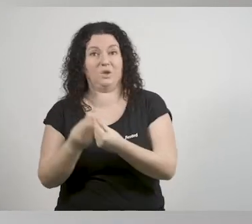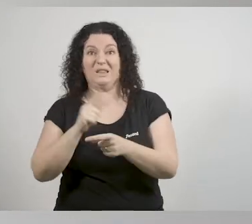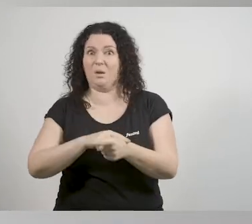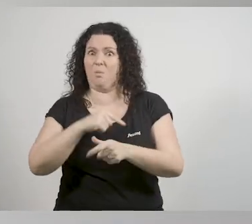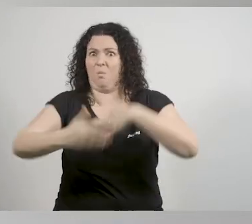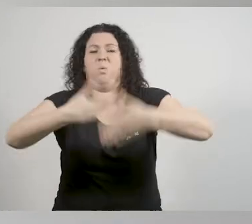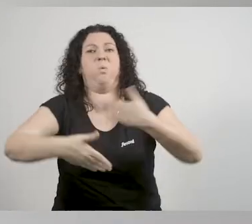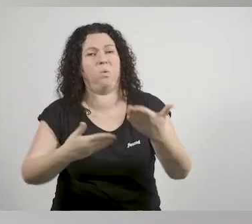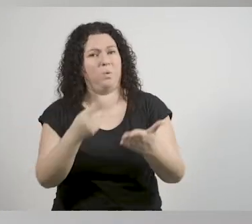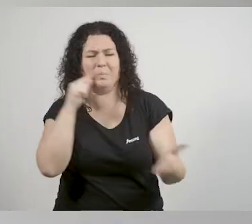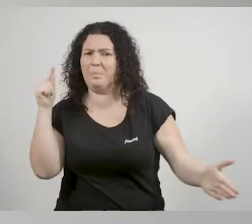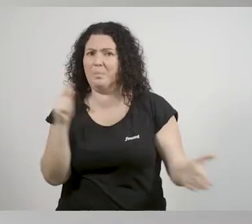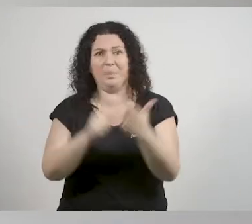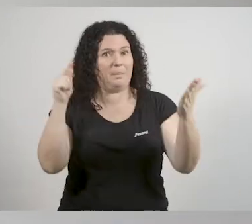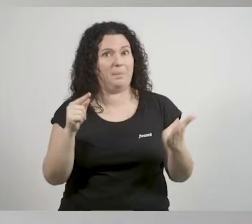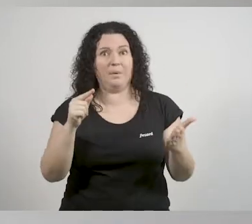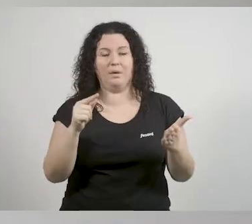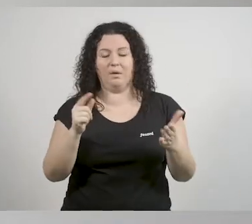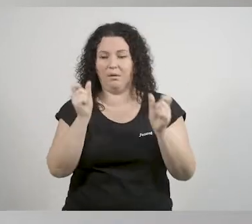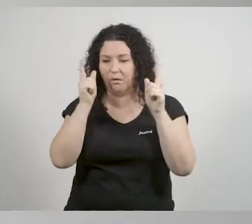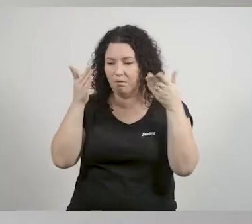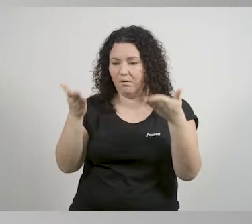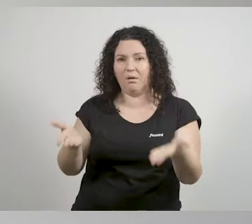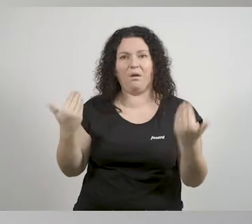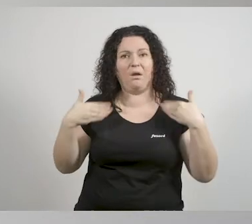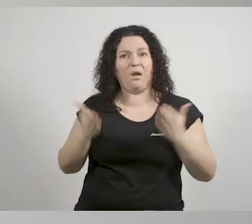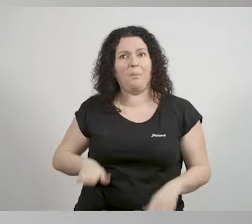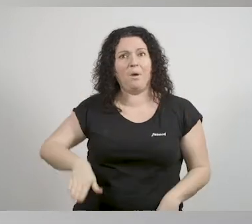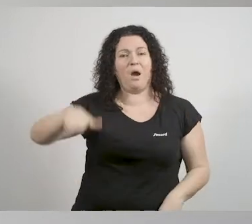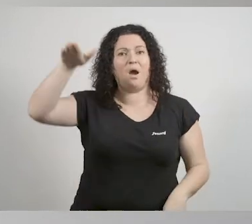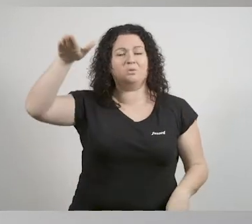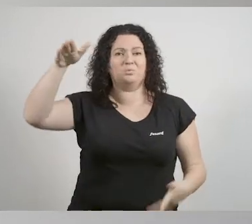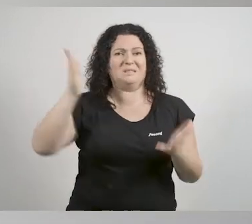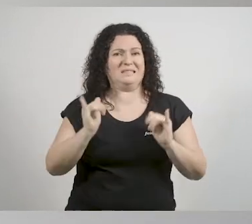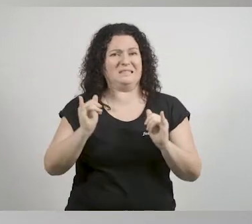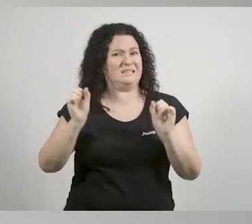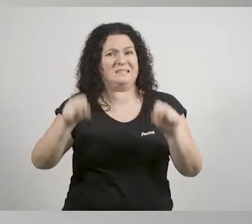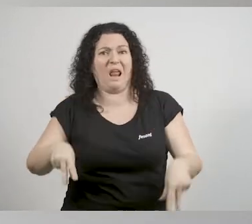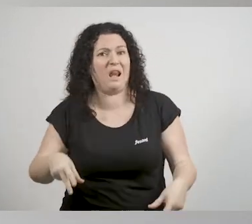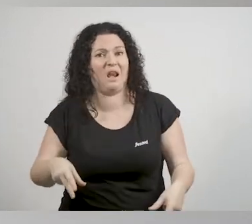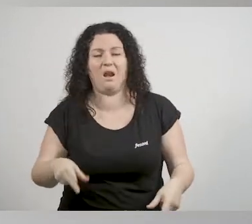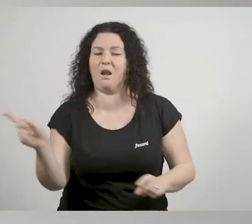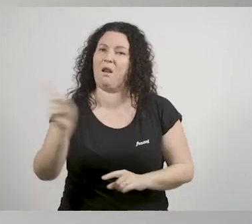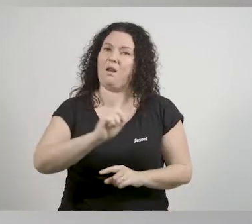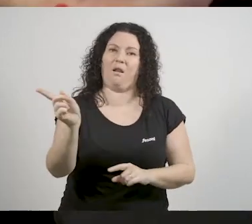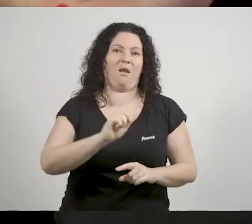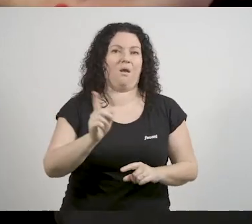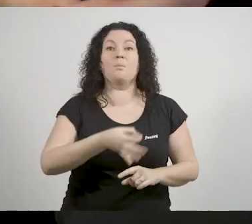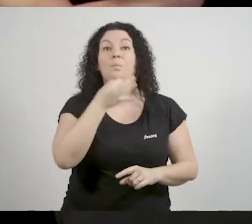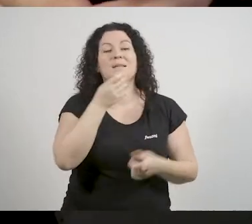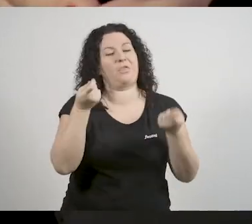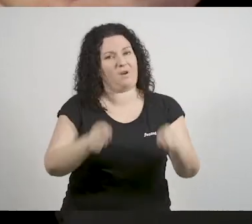nuestras hijas, que el tiempo pasa volando y que cuando te das cuenta ellas han volado también y no has disfrutado nada de